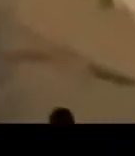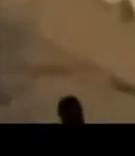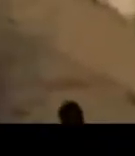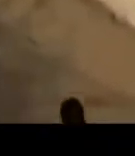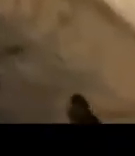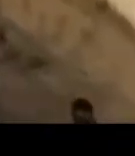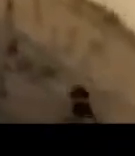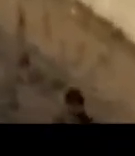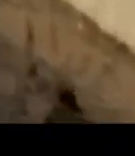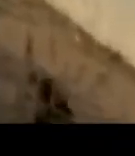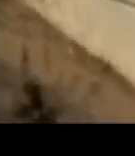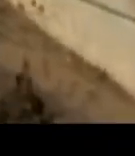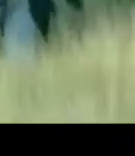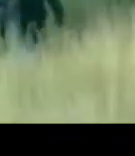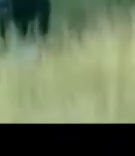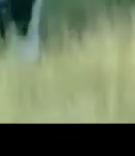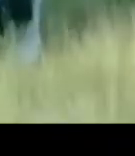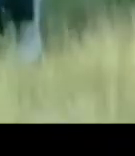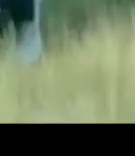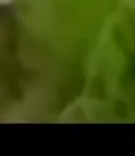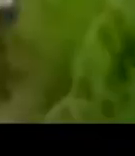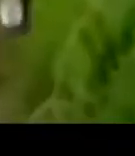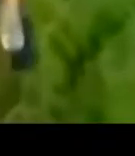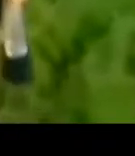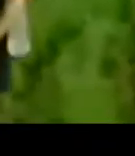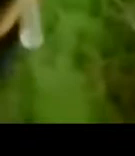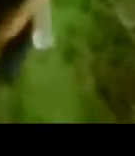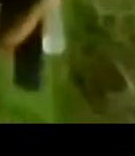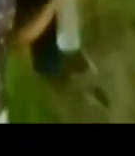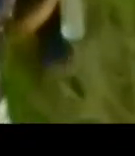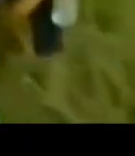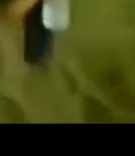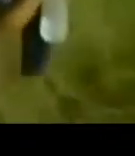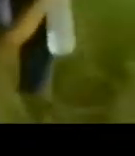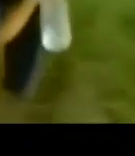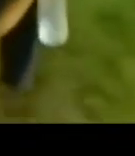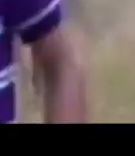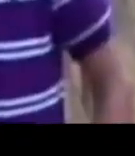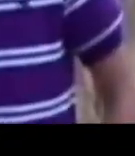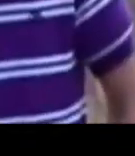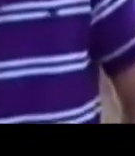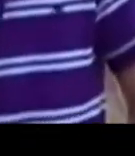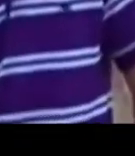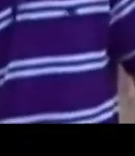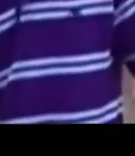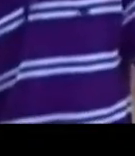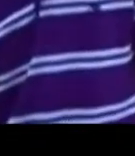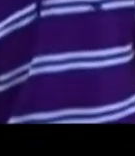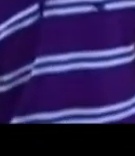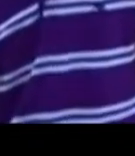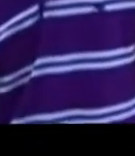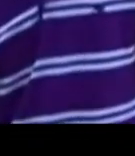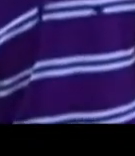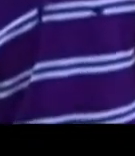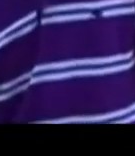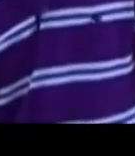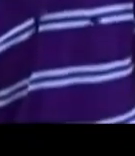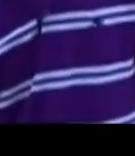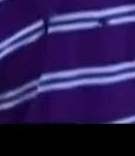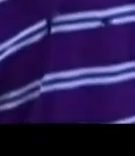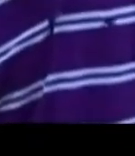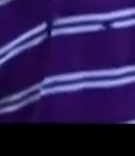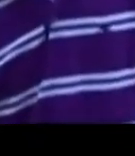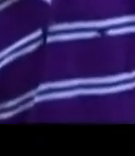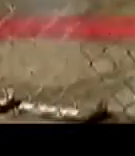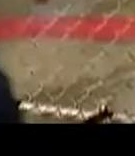Videos y audios de niños y bebés al ser separados de sus padres en la frontera de México y Estados Unidos, así como muchos